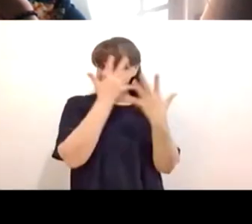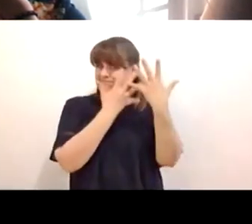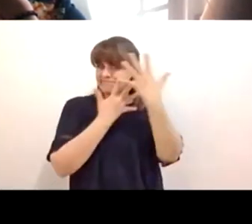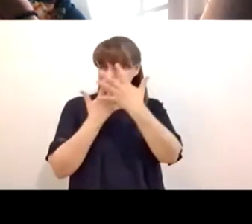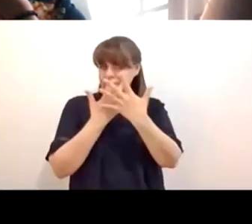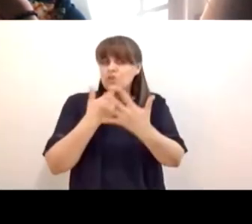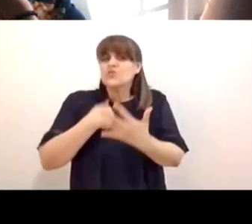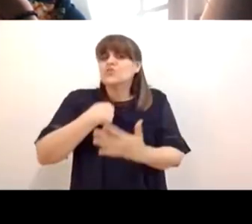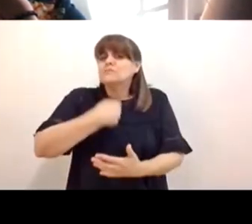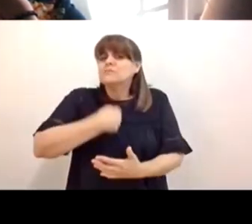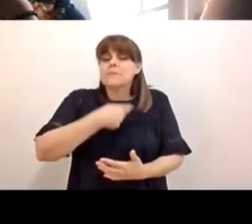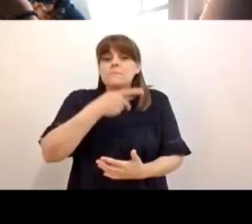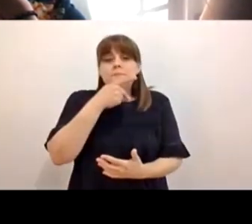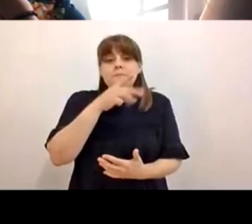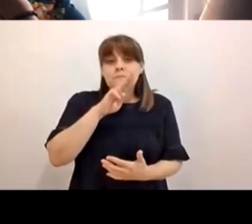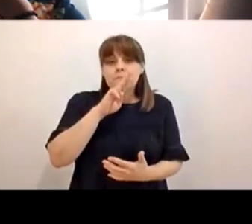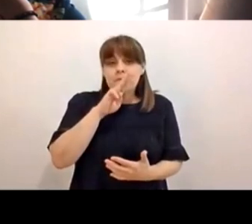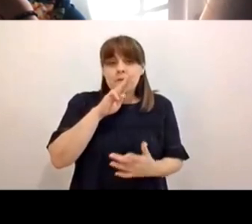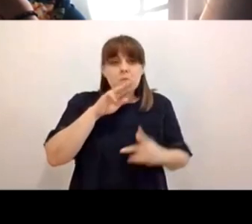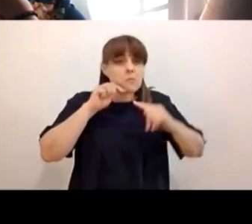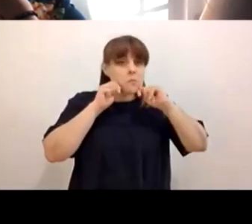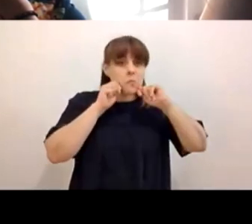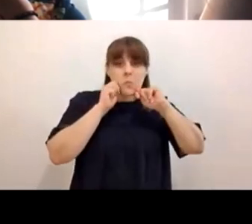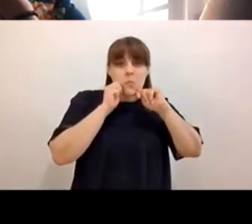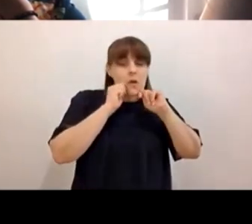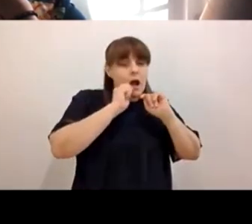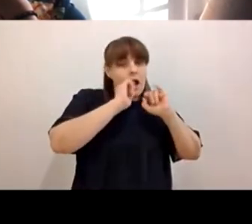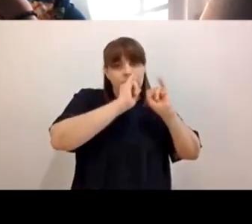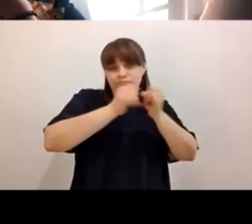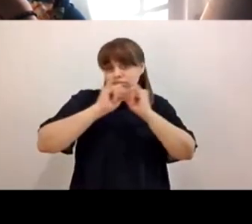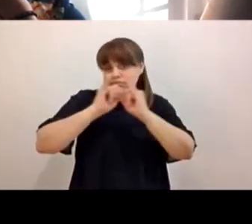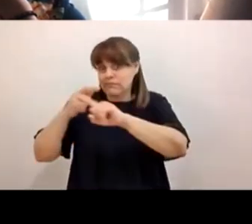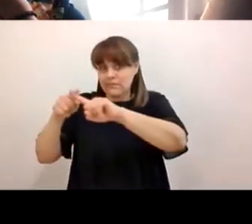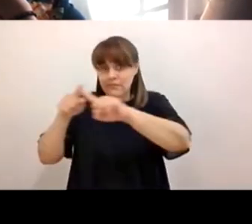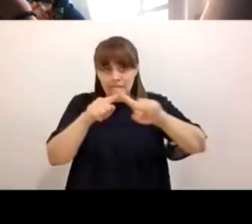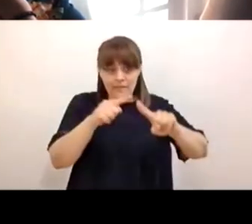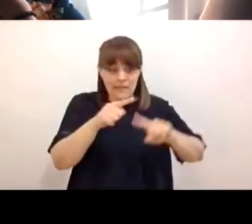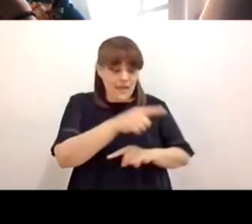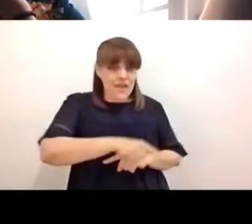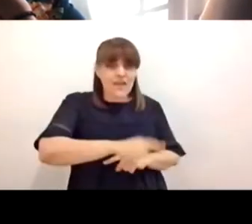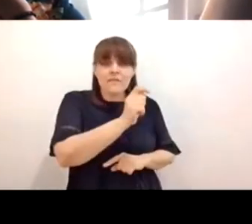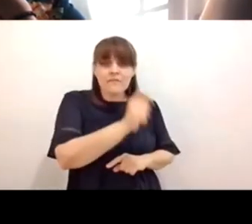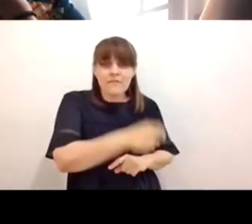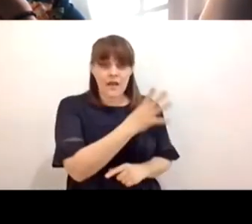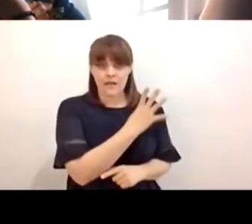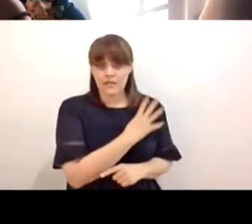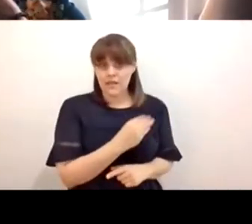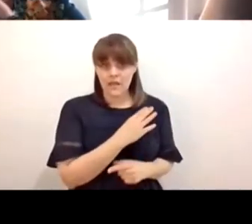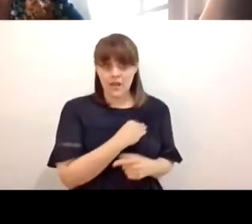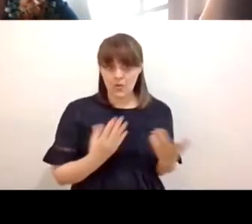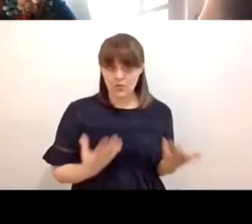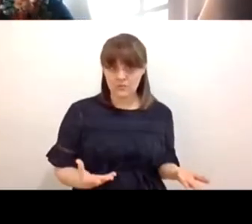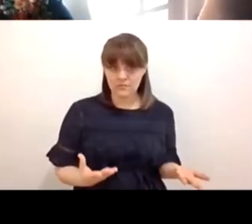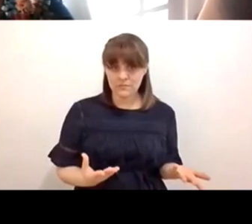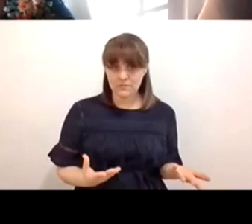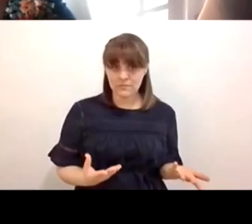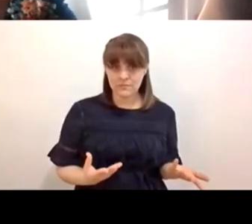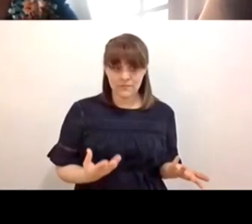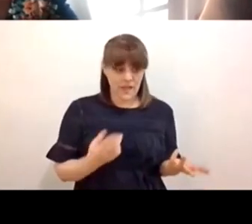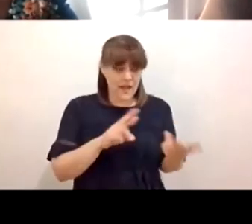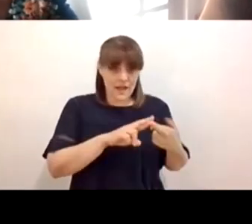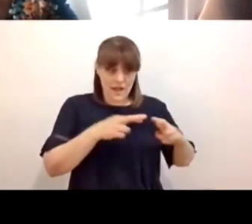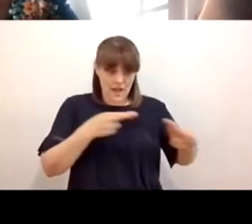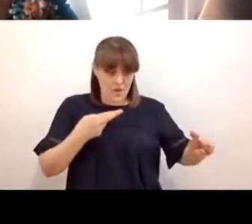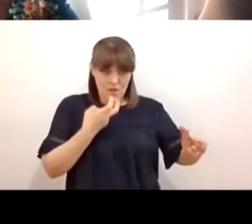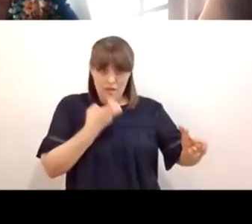padres del tipo que sea que seamos ellos van a ser nuestros hijos e hijas y ese es un tipo de relación tal vez lo que hay